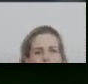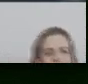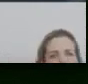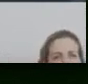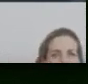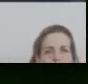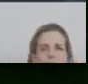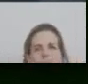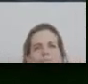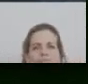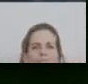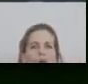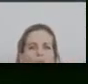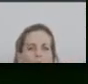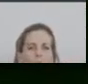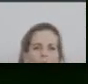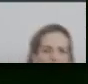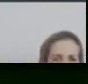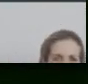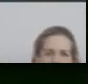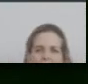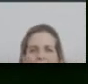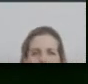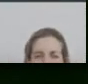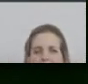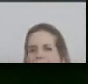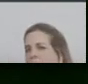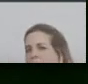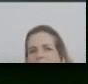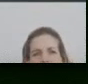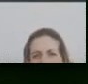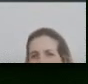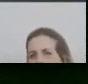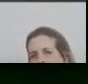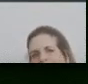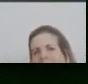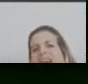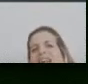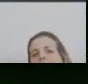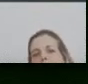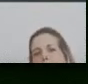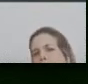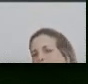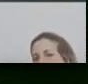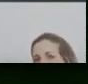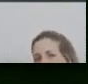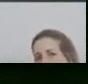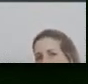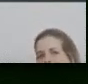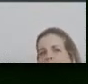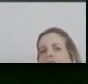ven directamente lastimados por levantamientos como el que sufrió Evo y Bolivia hace un año